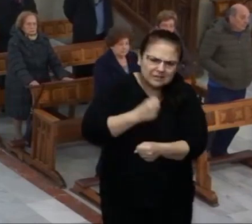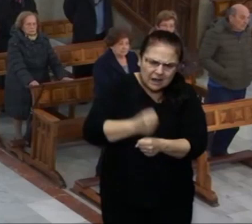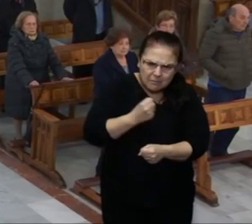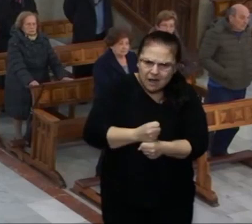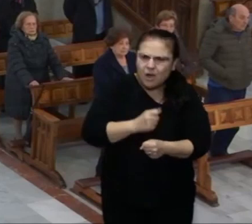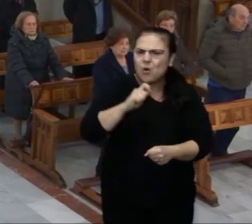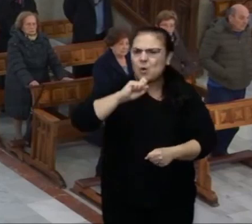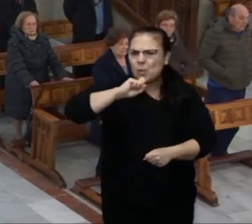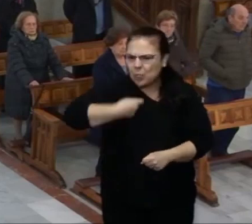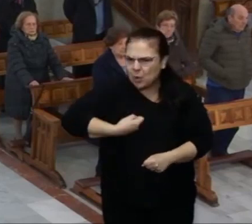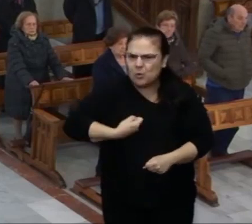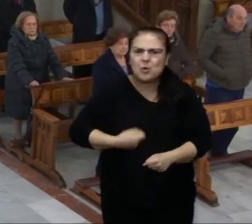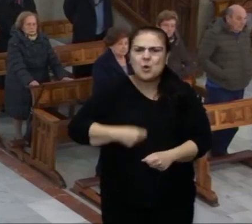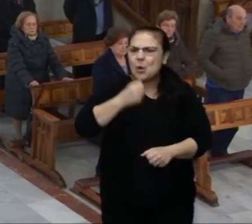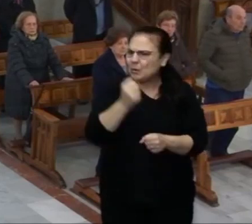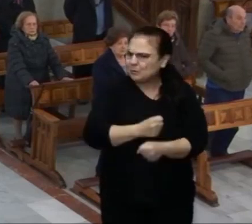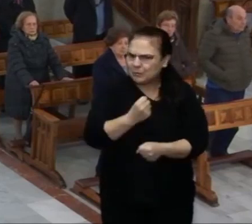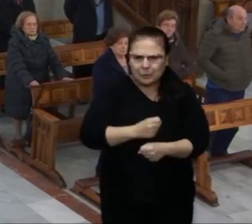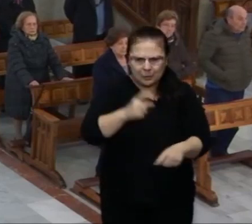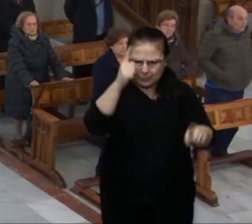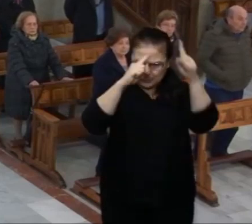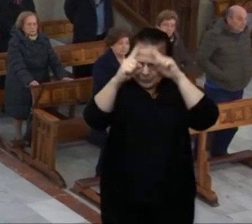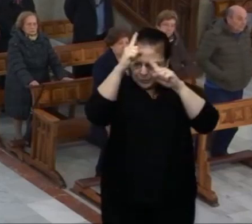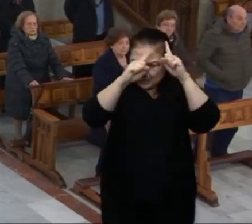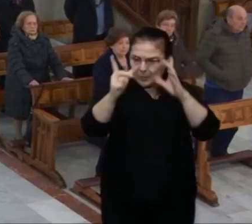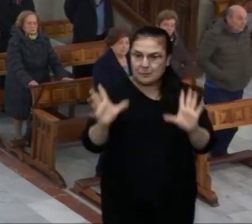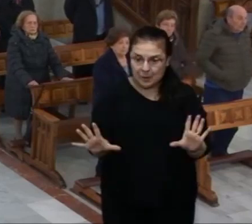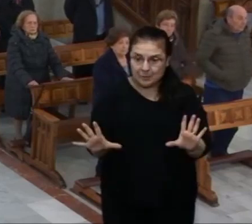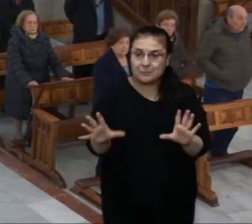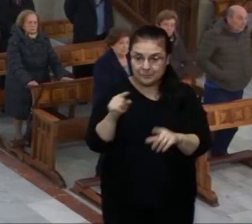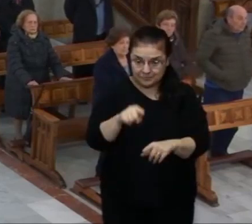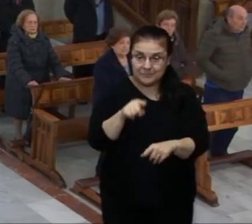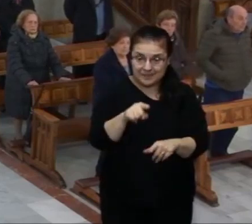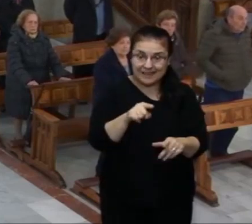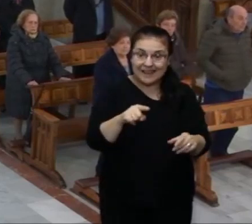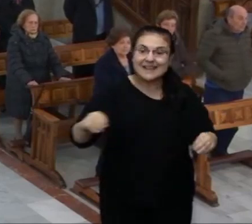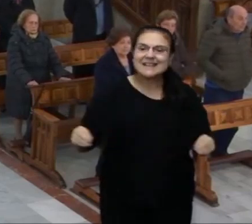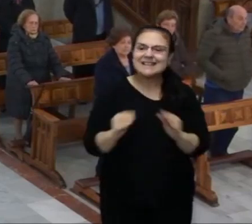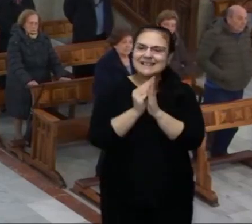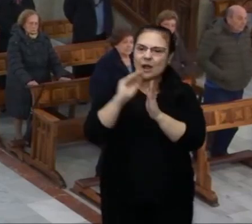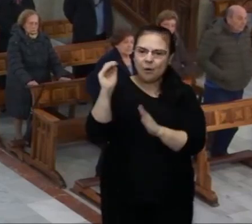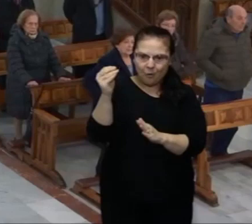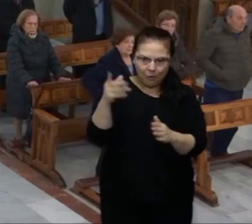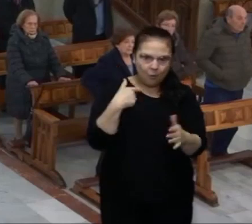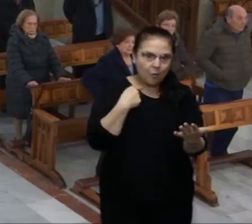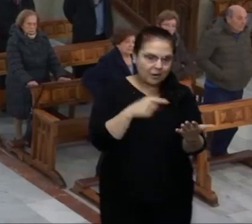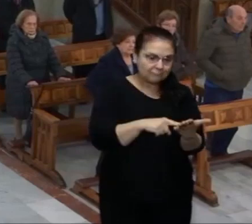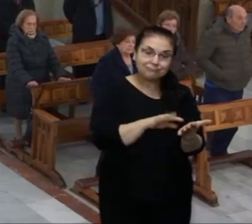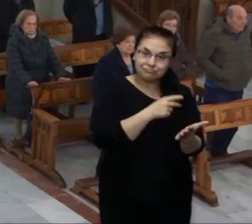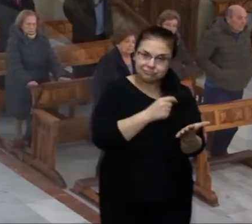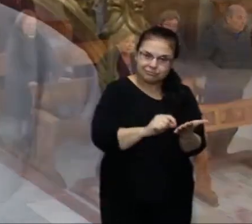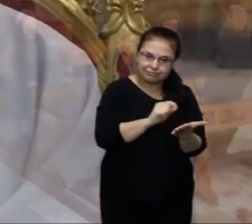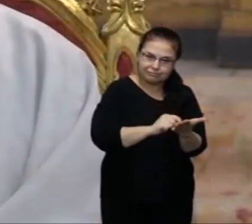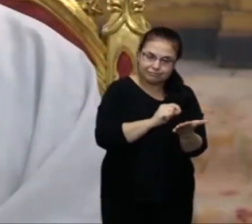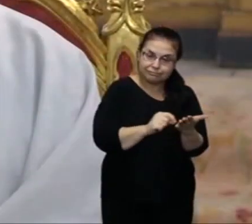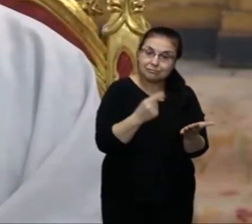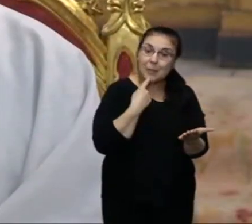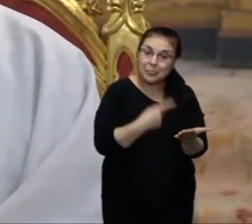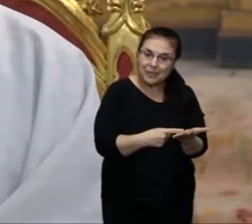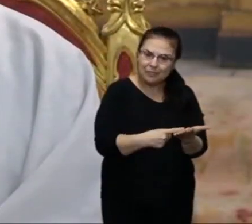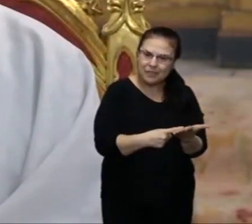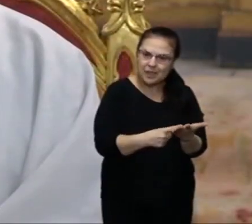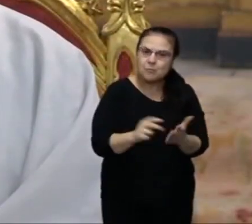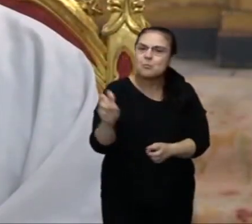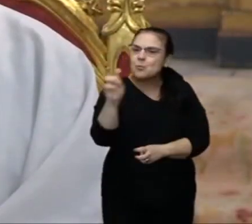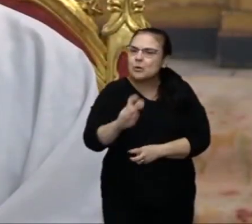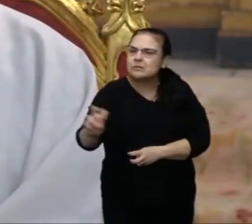duras tribulaciones. Y como él lo demuestra en sus escritos, dice, buscando una vida escondida